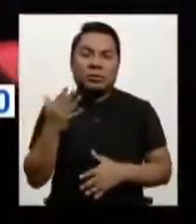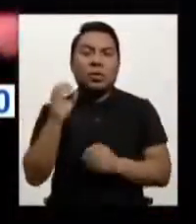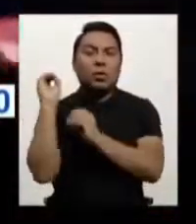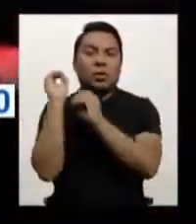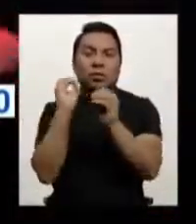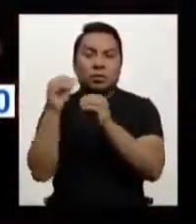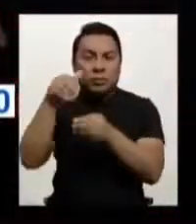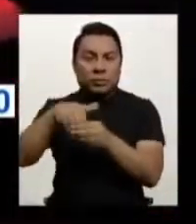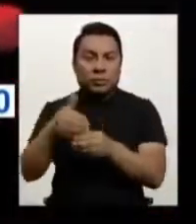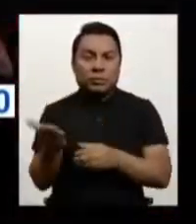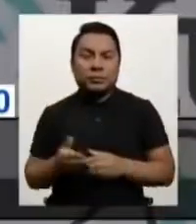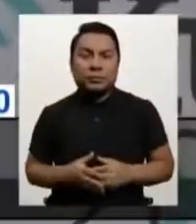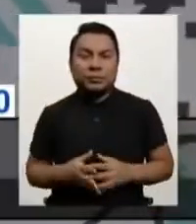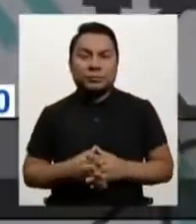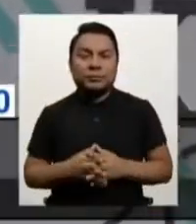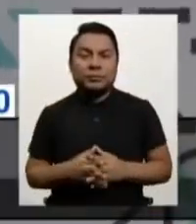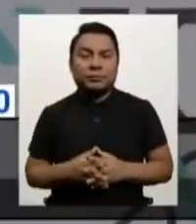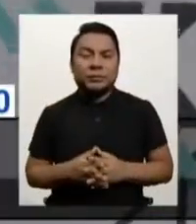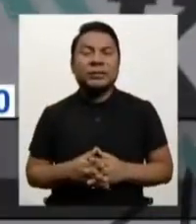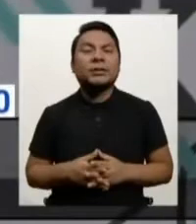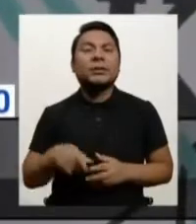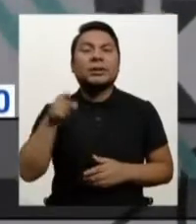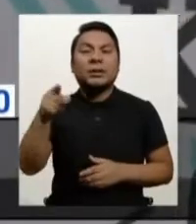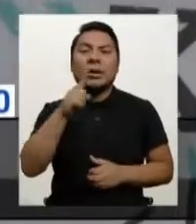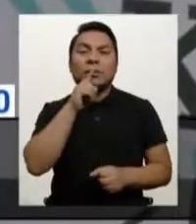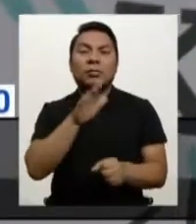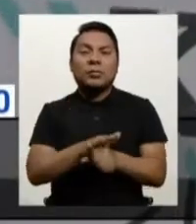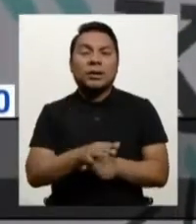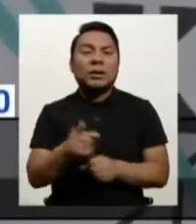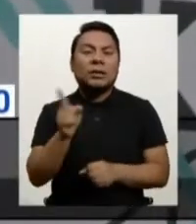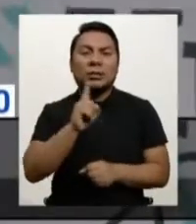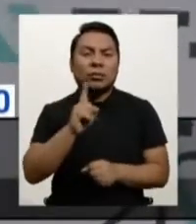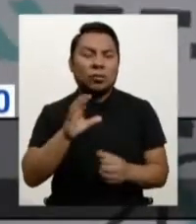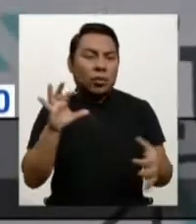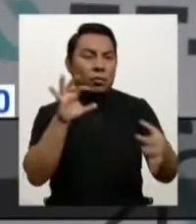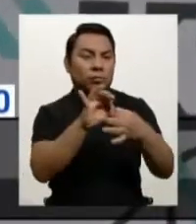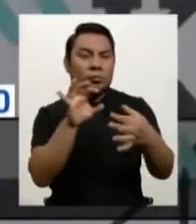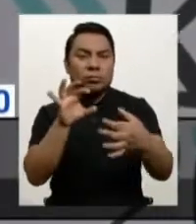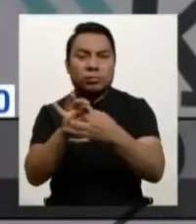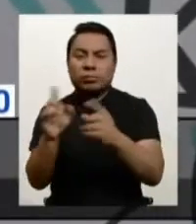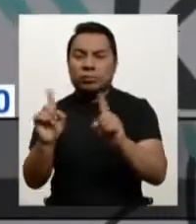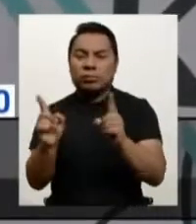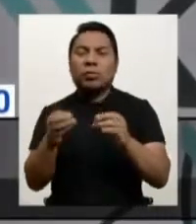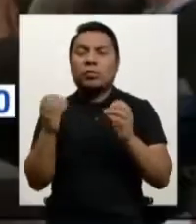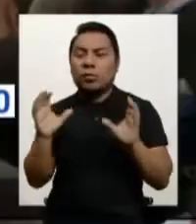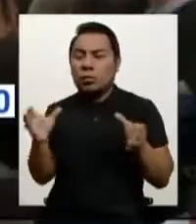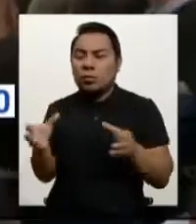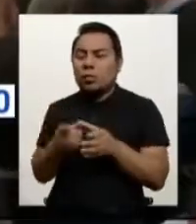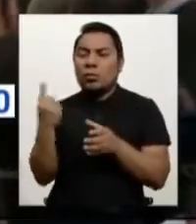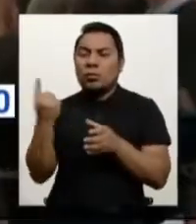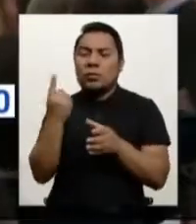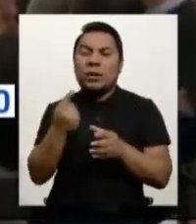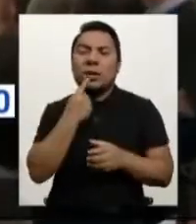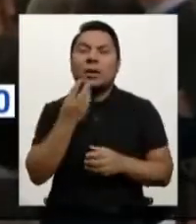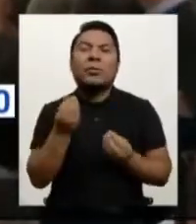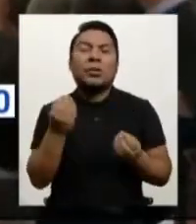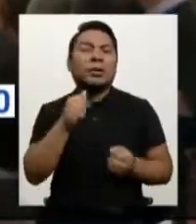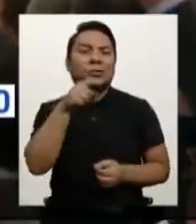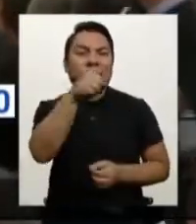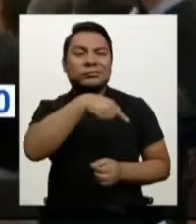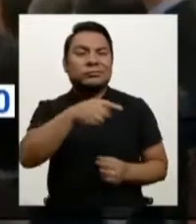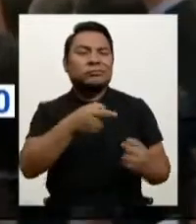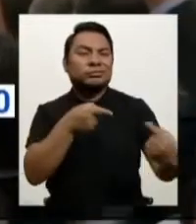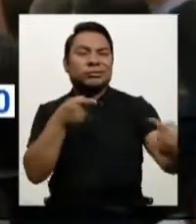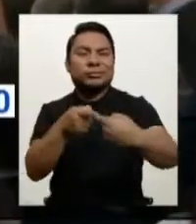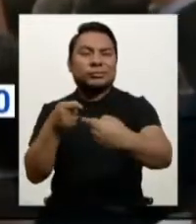octubre. Kurz había prometido no hacer coalición con los socialdemócratas debido a diversos desencuentros y poca química con el